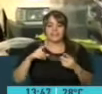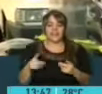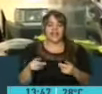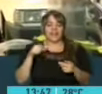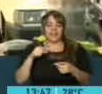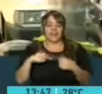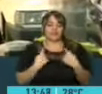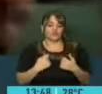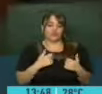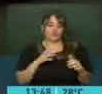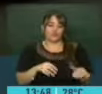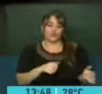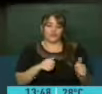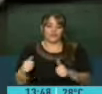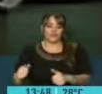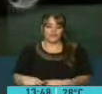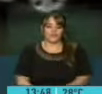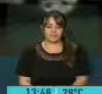que la pasamos bien.